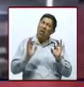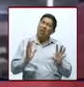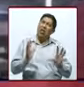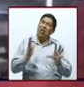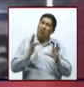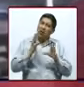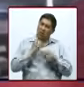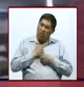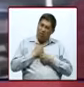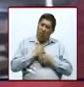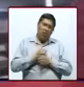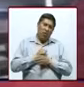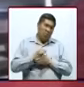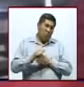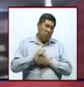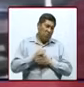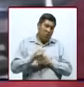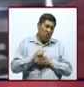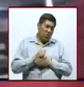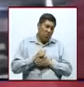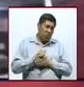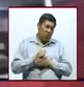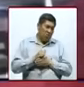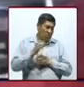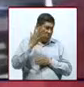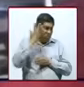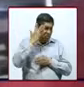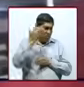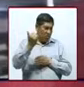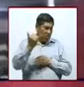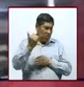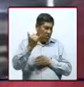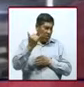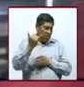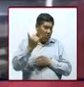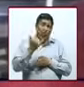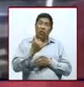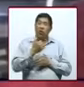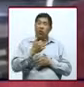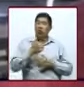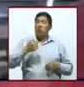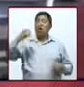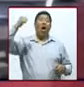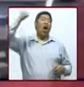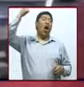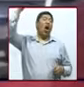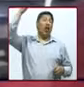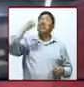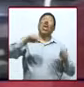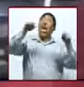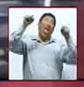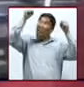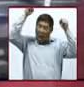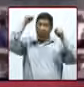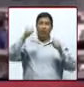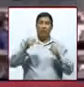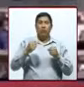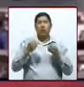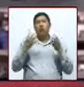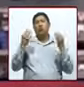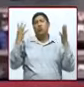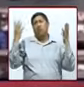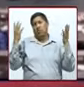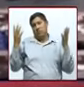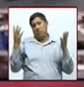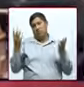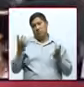recibida, practicada en nuestro país, porque es un país donde el caudillismo es la base esencial de los partidos